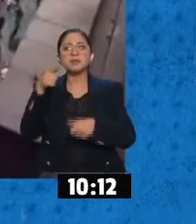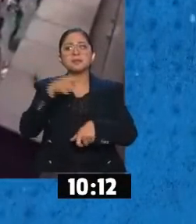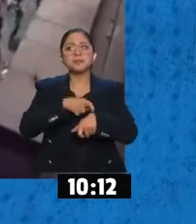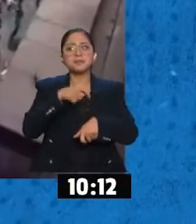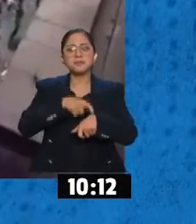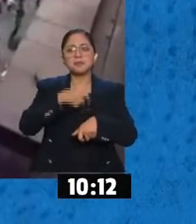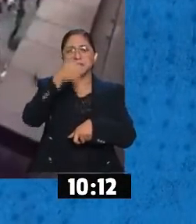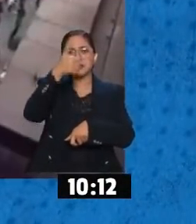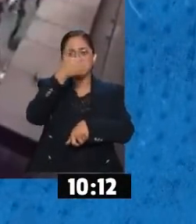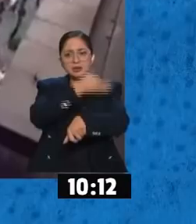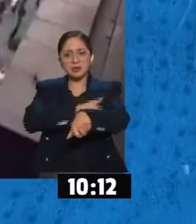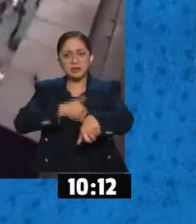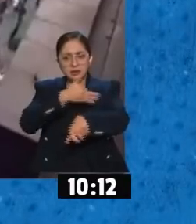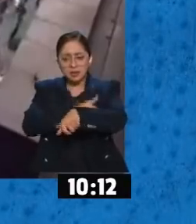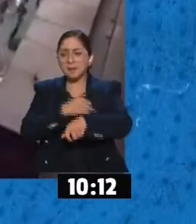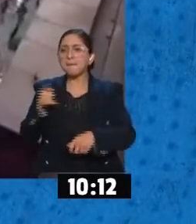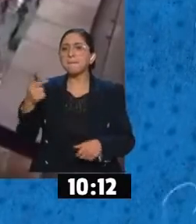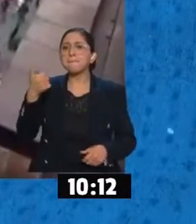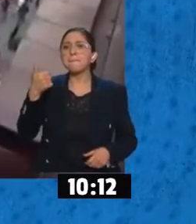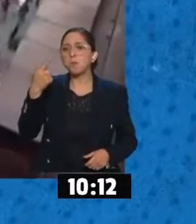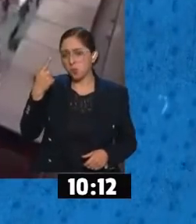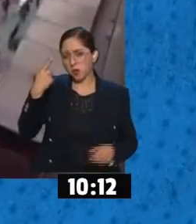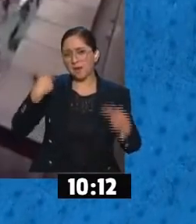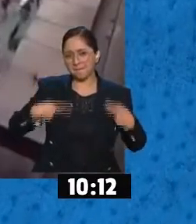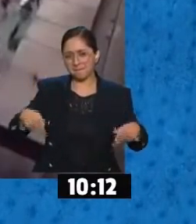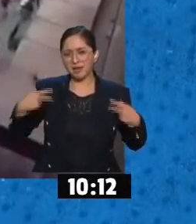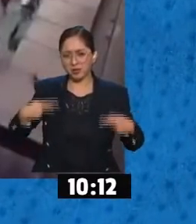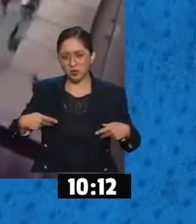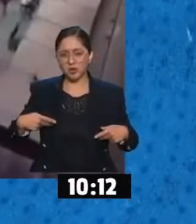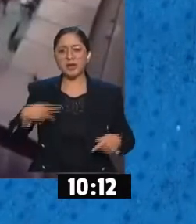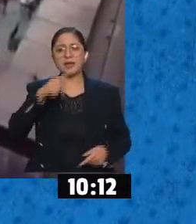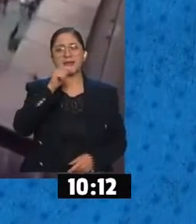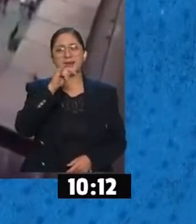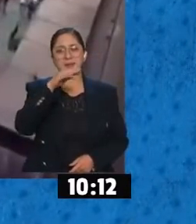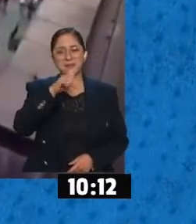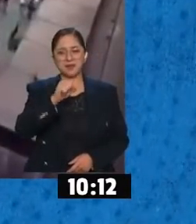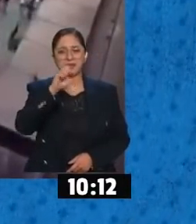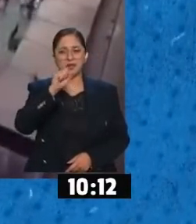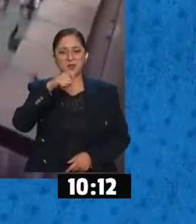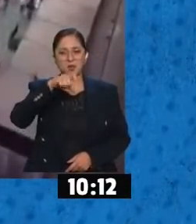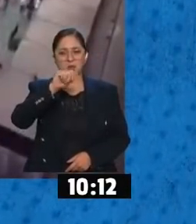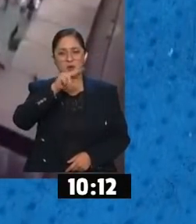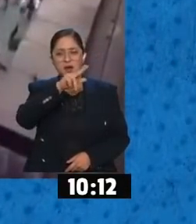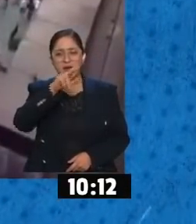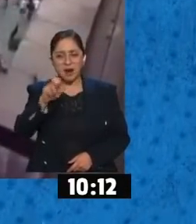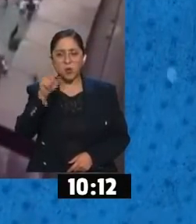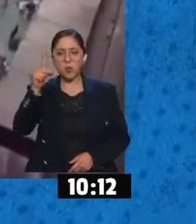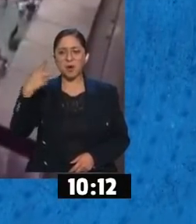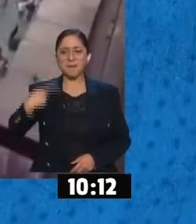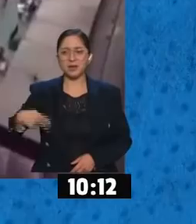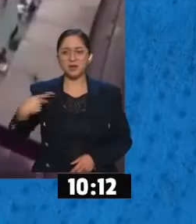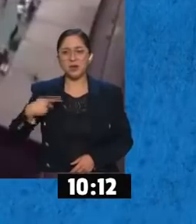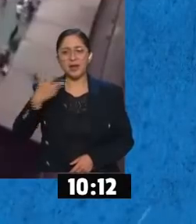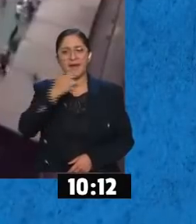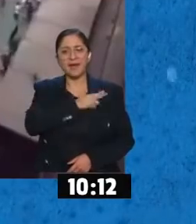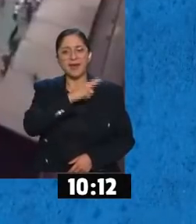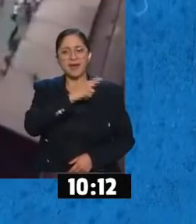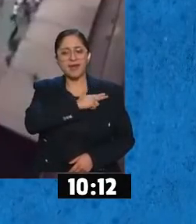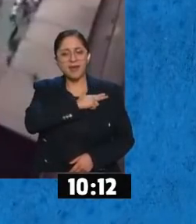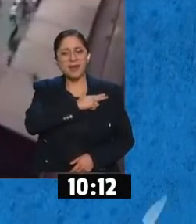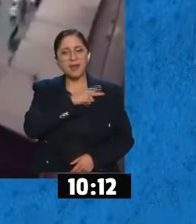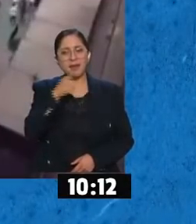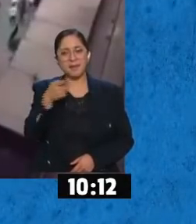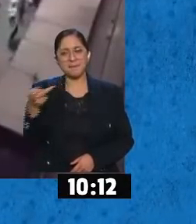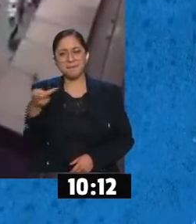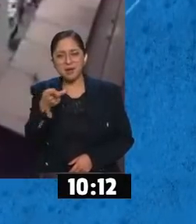de la tarde. Hay una persona con una herida de bala en la pierna. Ahora, las autoridades no tienen mayor información al respecto. Seguro que fue en Times Square y no aquí